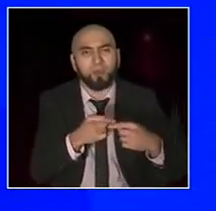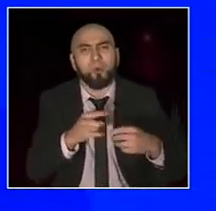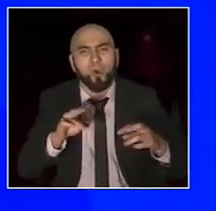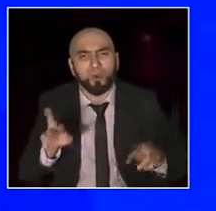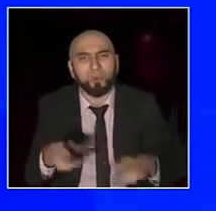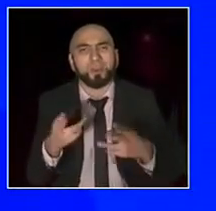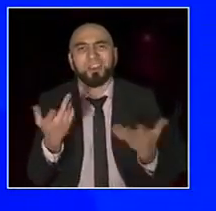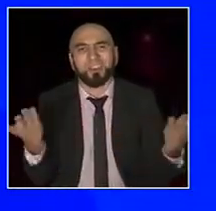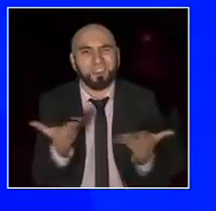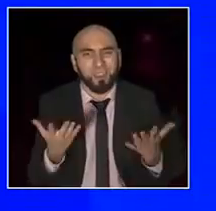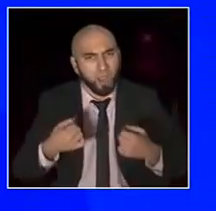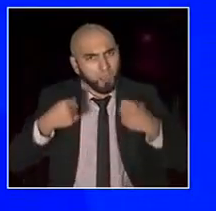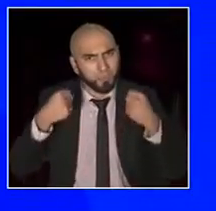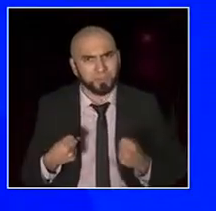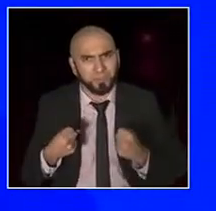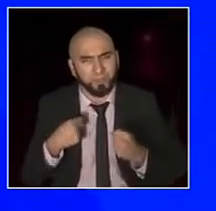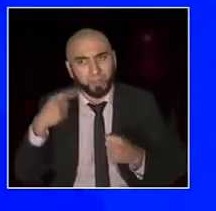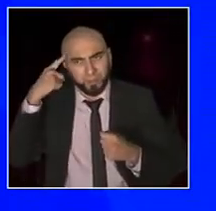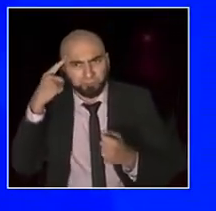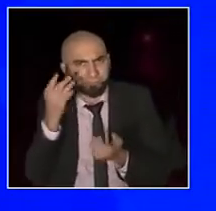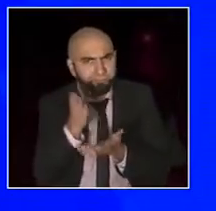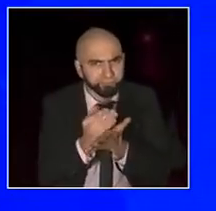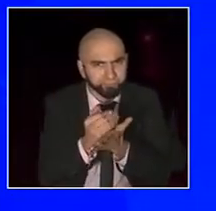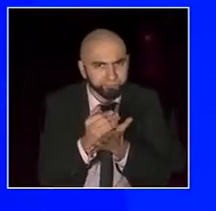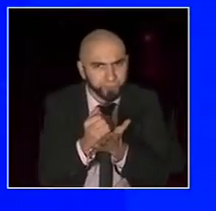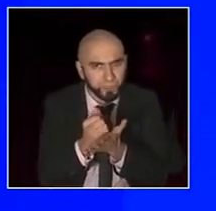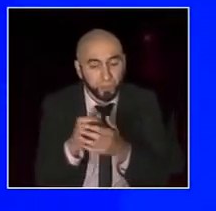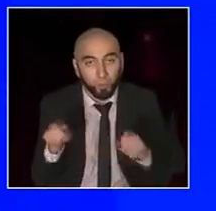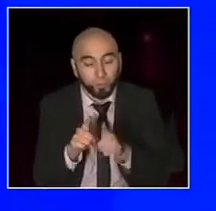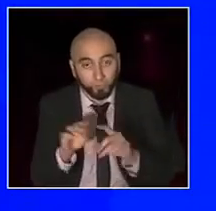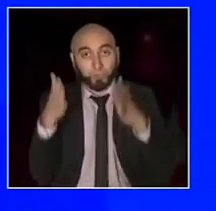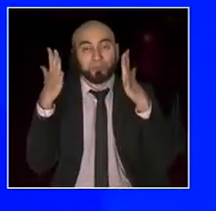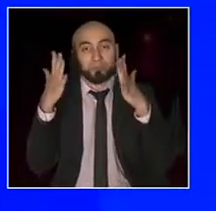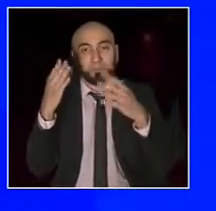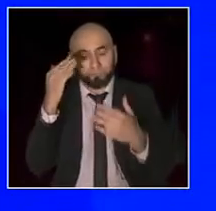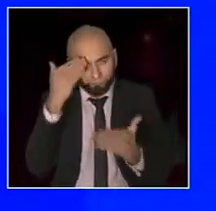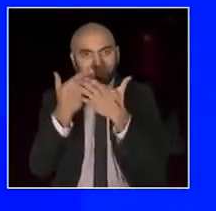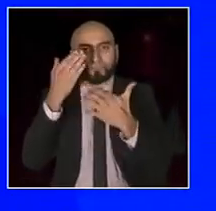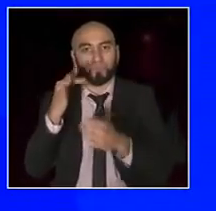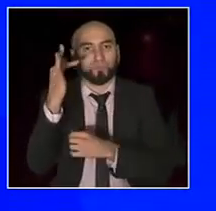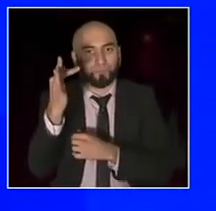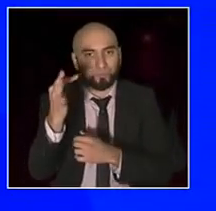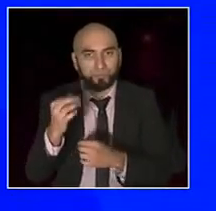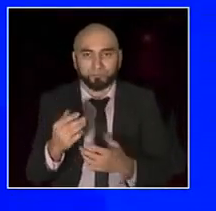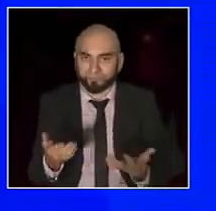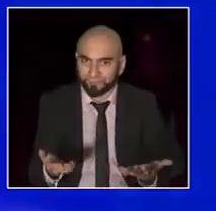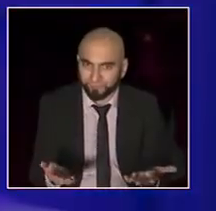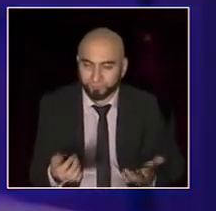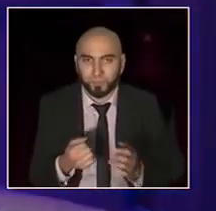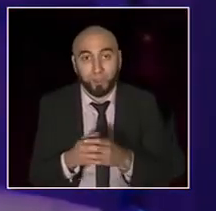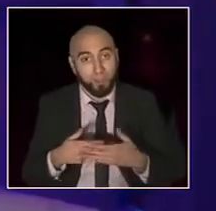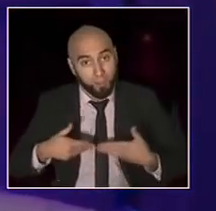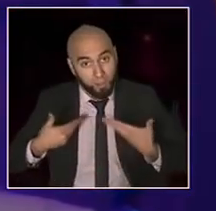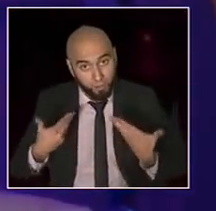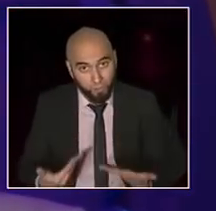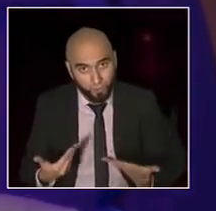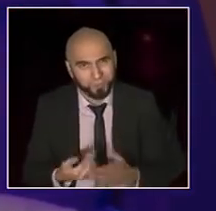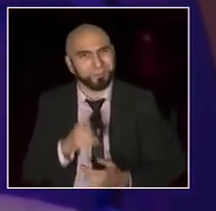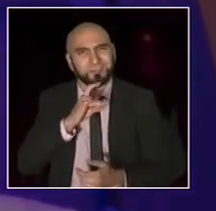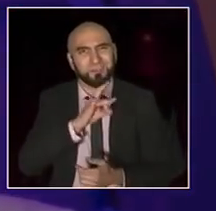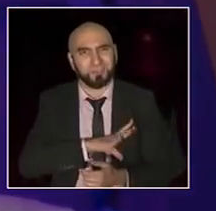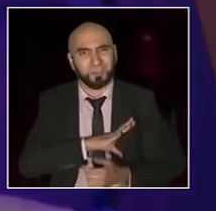de moldearlo, de diseñarlo y no ser sorprendidos por él. Hoy Chile está en el